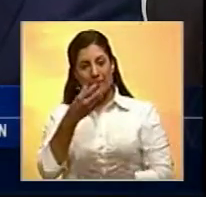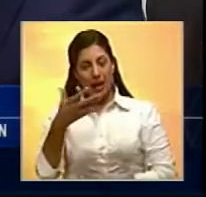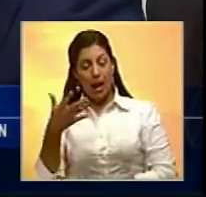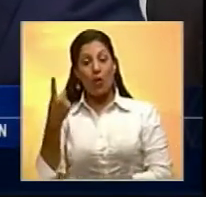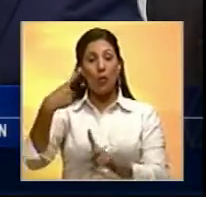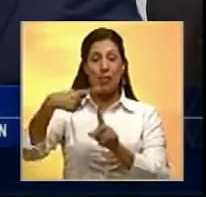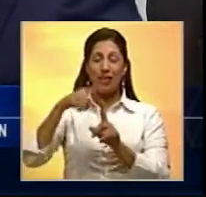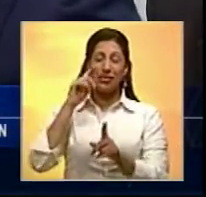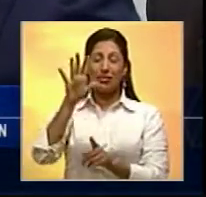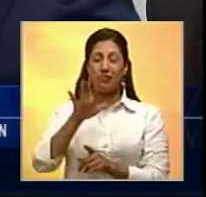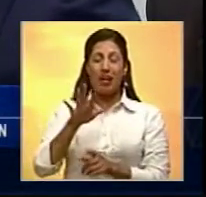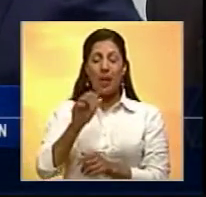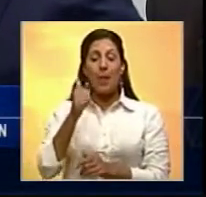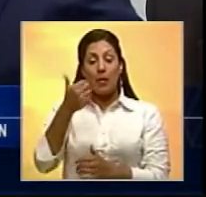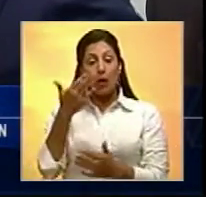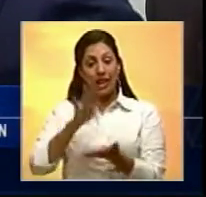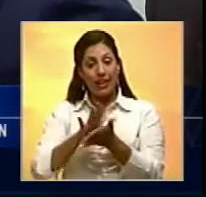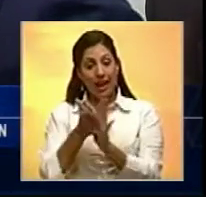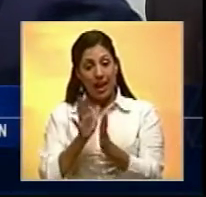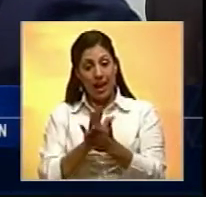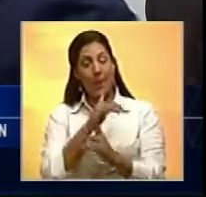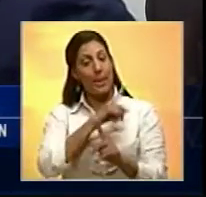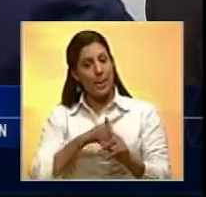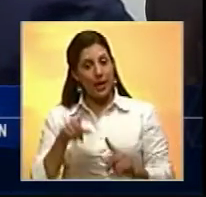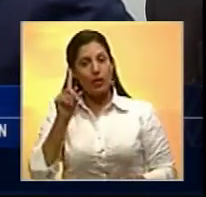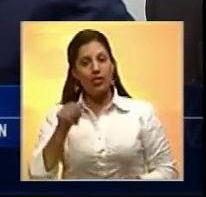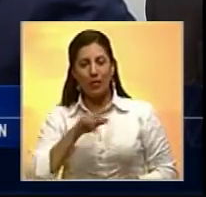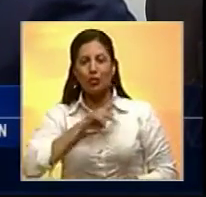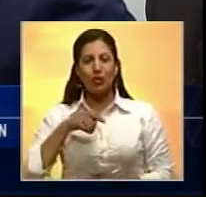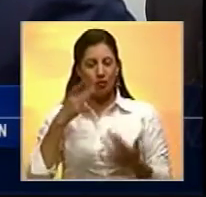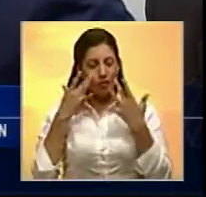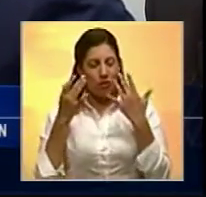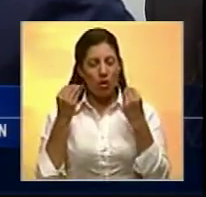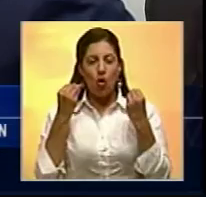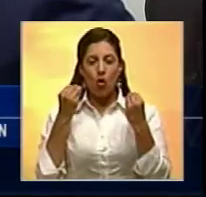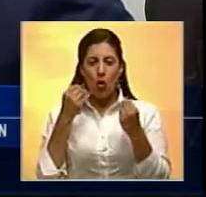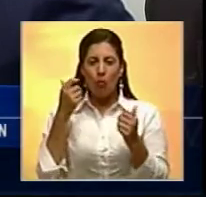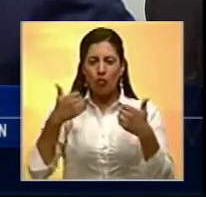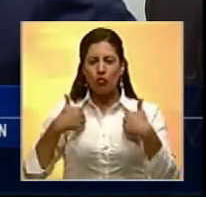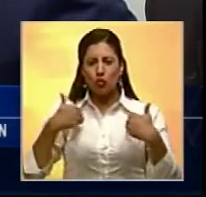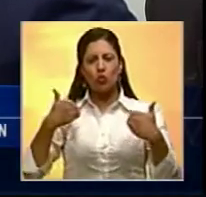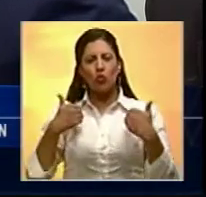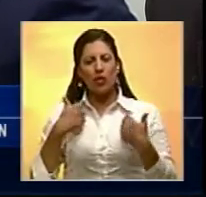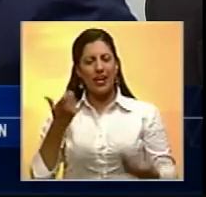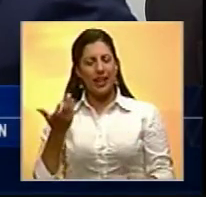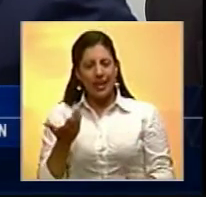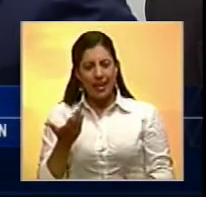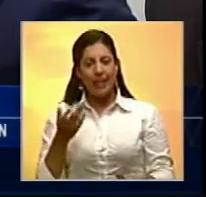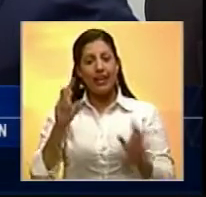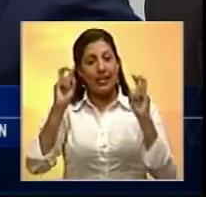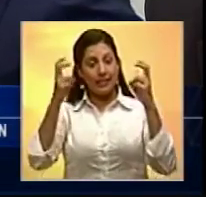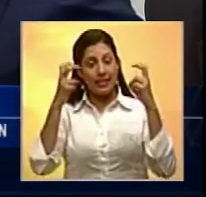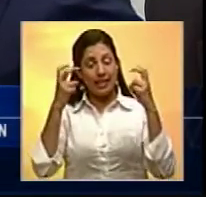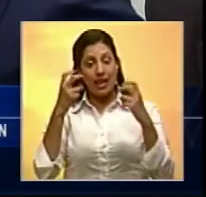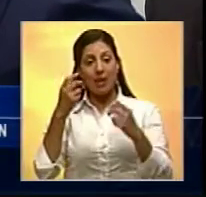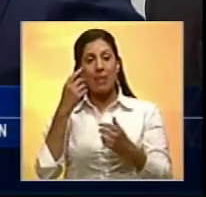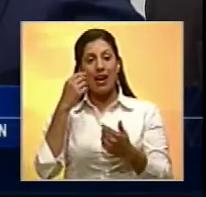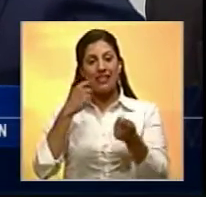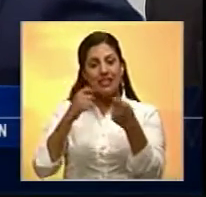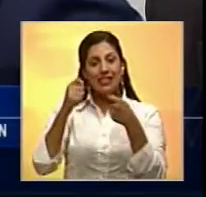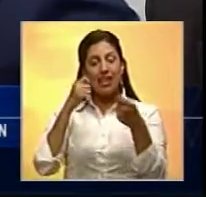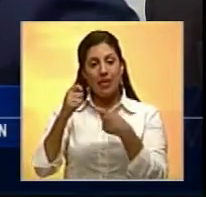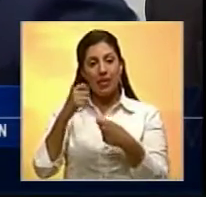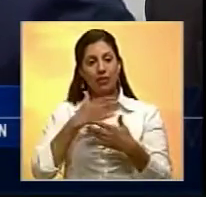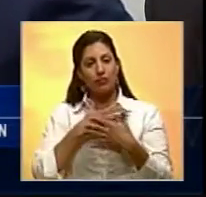además es la materia prima para la arepa, sino que además también hemos visto cómo ha venido afectando lo que es el tema de la distribución